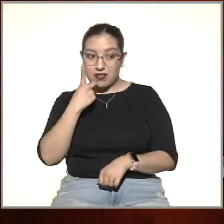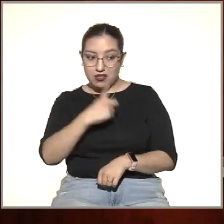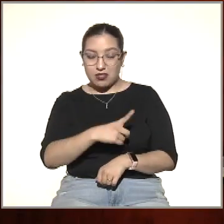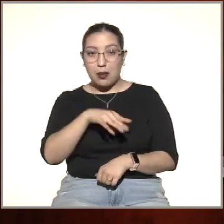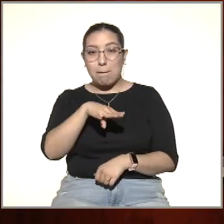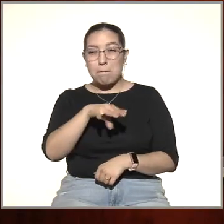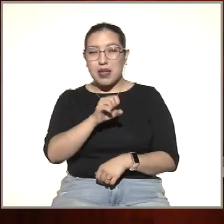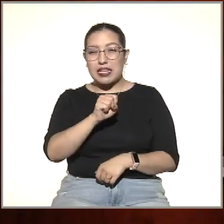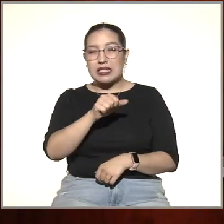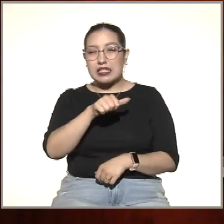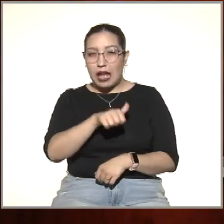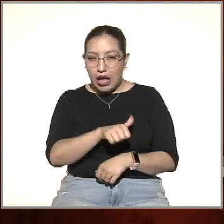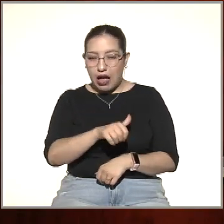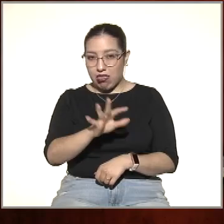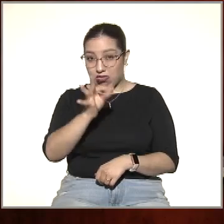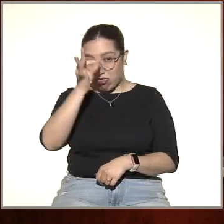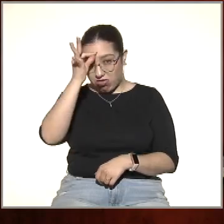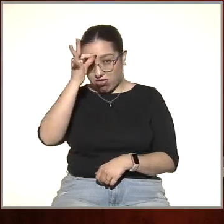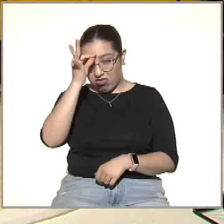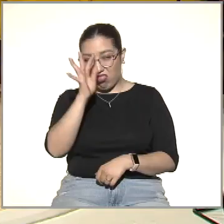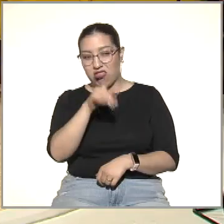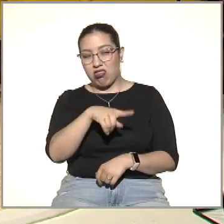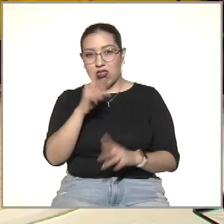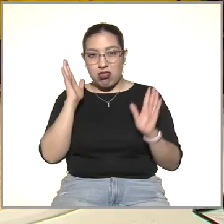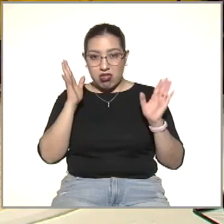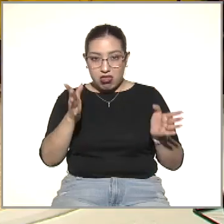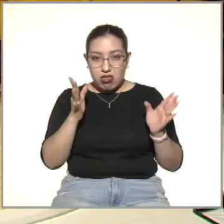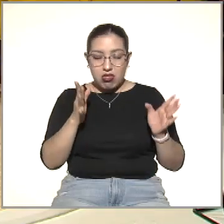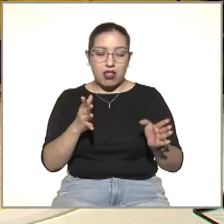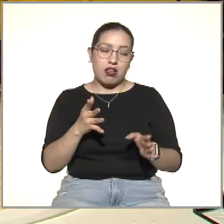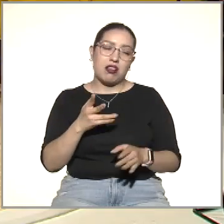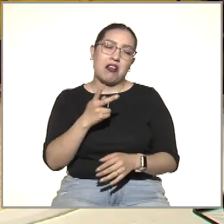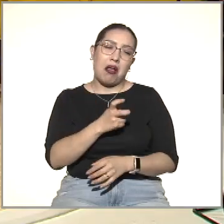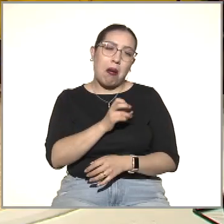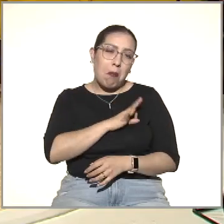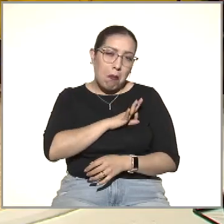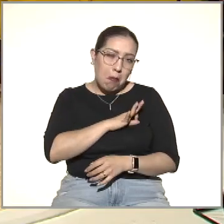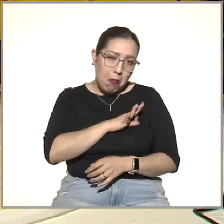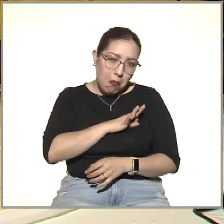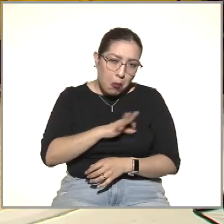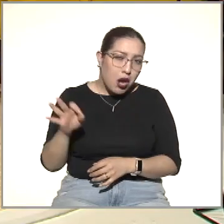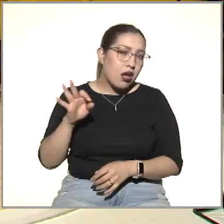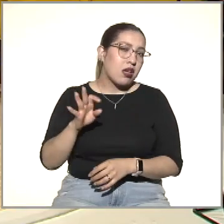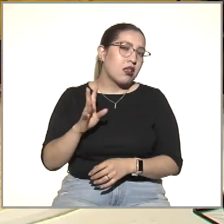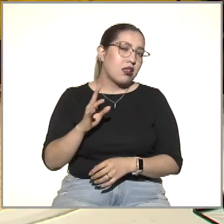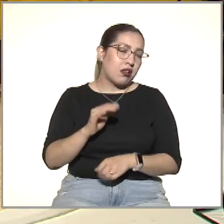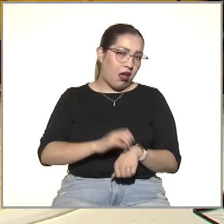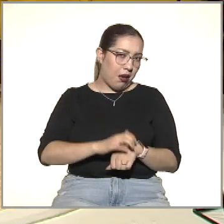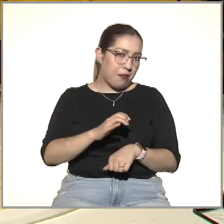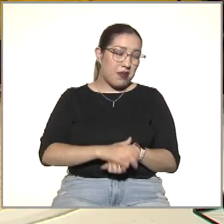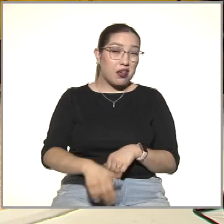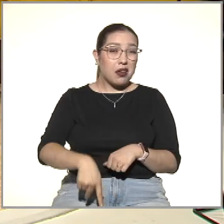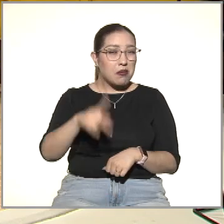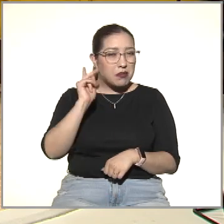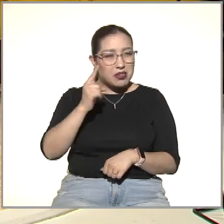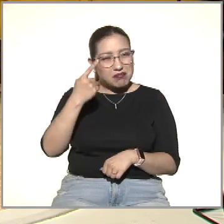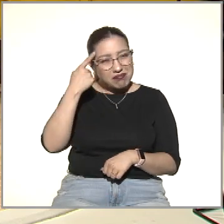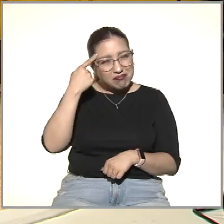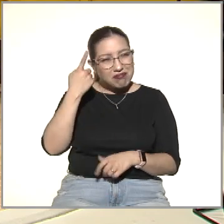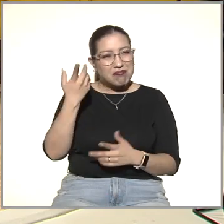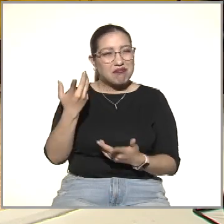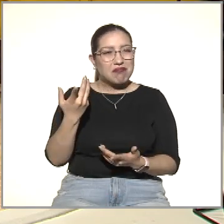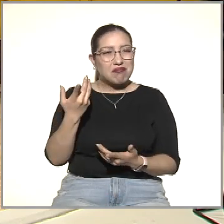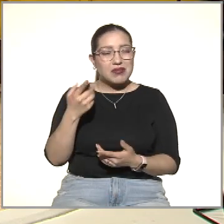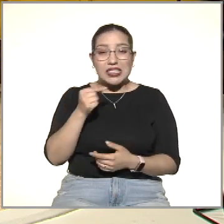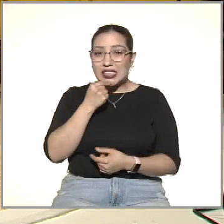llevan, pues cabe, ¿no? O sea, no importa, pero pensamos, ¿no? En los niños, en los adolescentes,